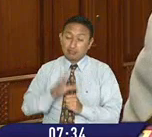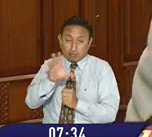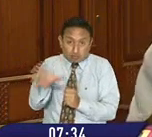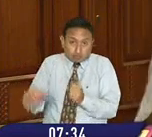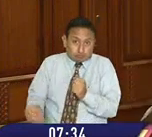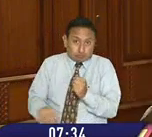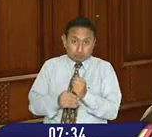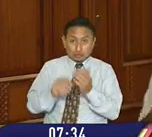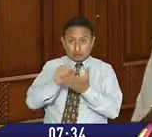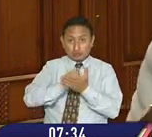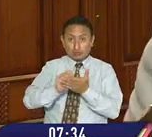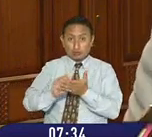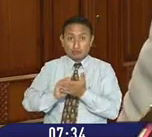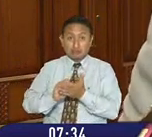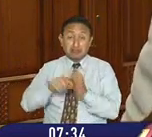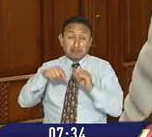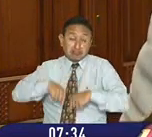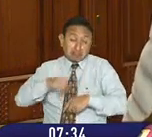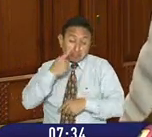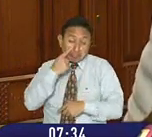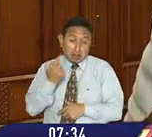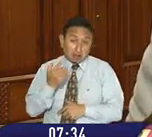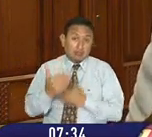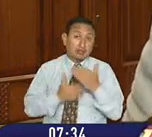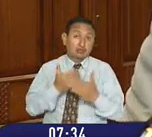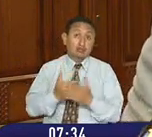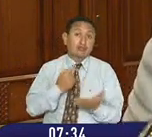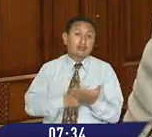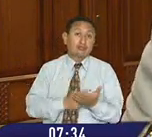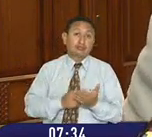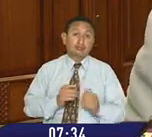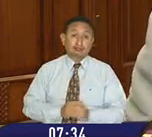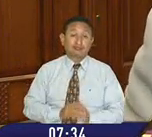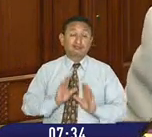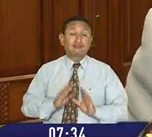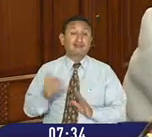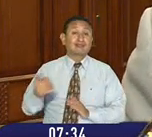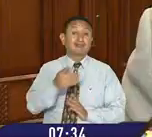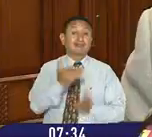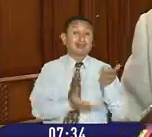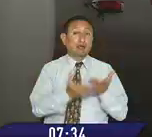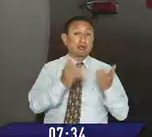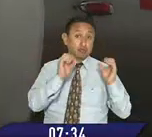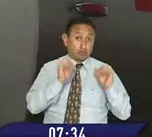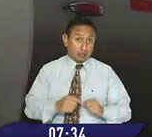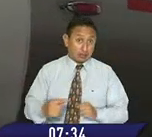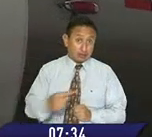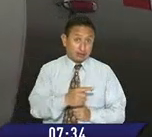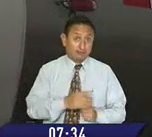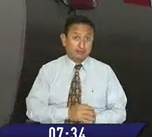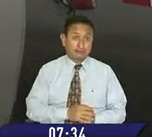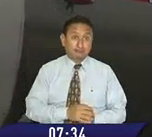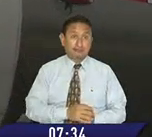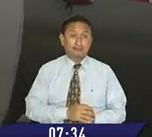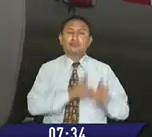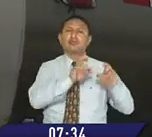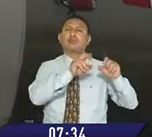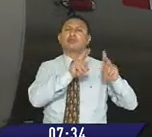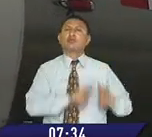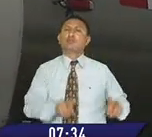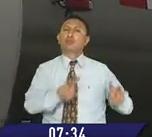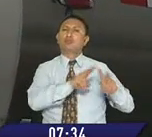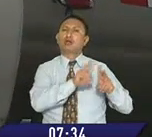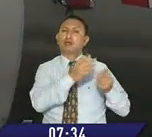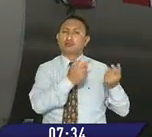recoger, y vamos a ver cómo se desarrolla el debate. Tal vez en el debate pueda acogerse esta posibilidad. En lo relacionado con el precio de